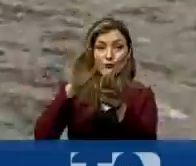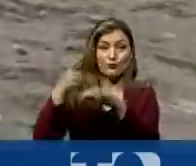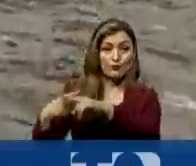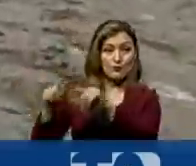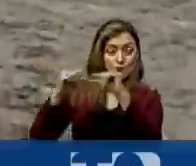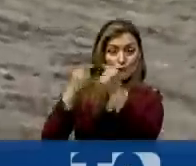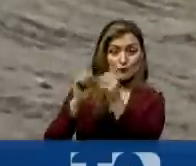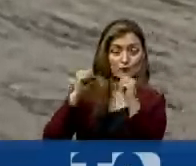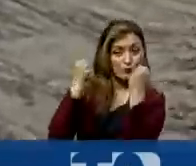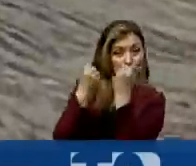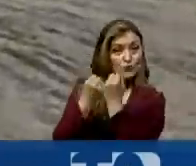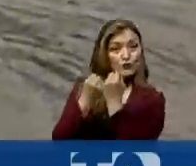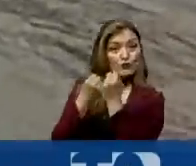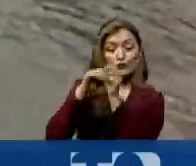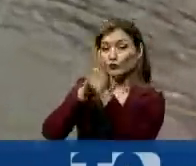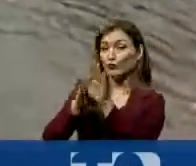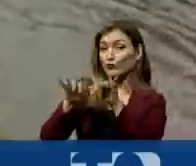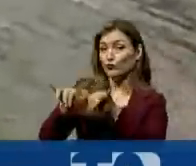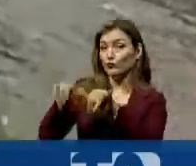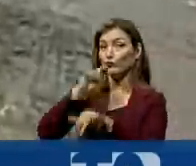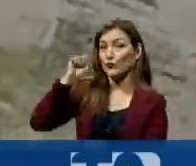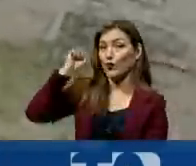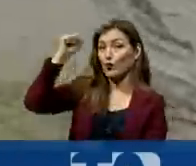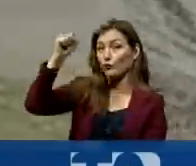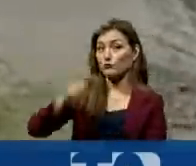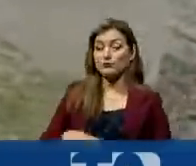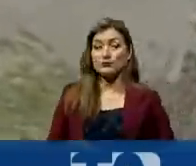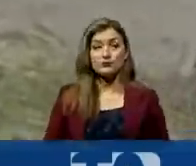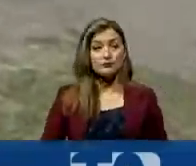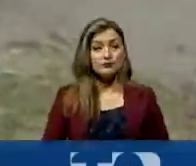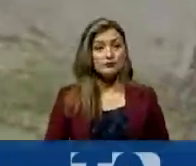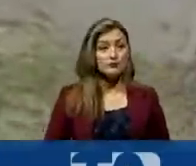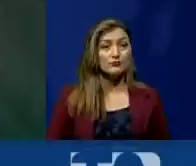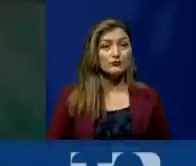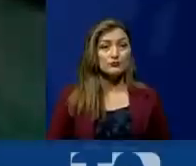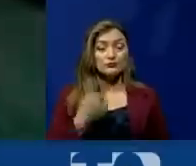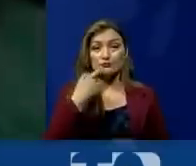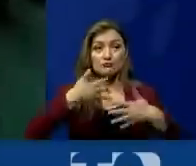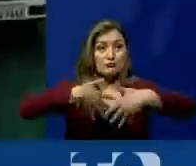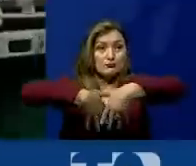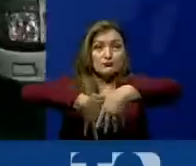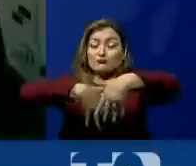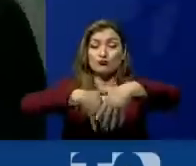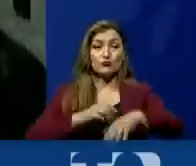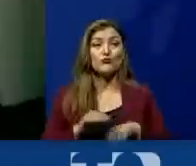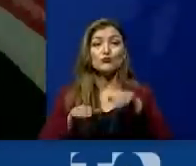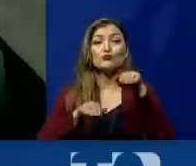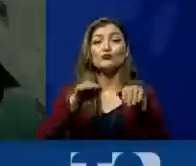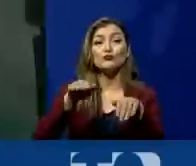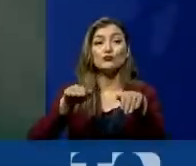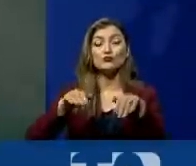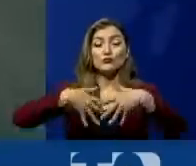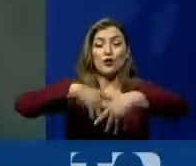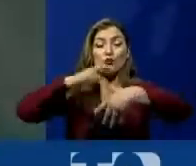organizaciones también esta protesta no y ante eso incluso han anunciado que se han llamado han hecho un llamado muy bien a radicalizar la protesta